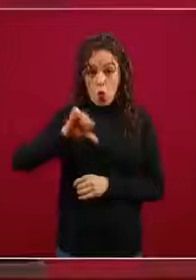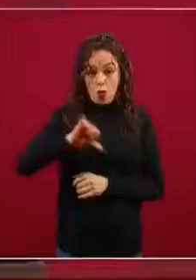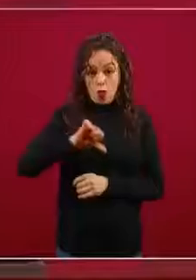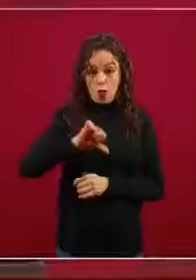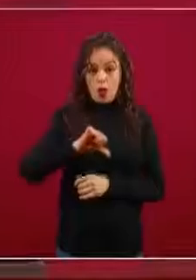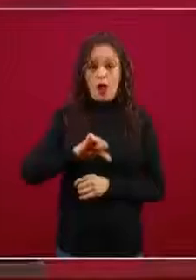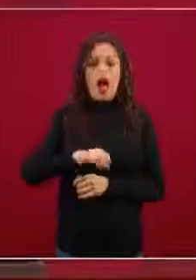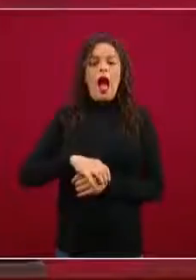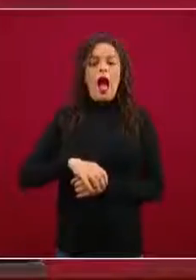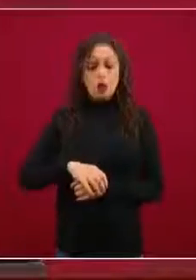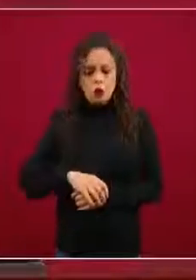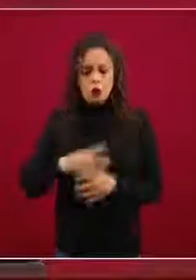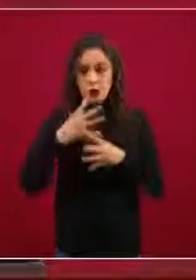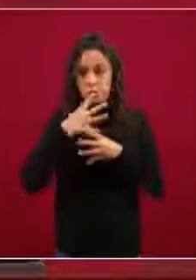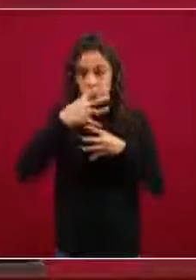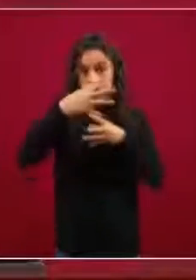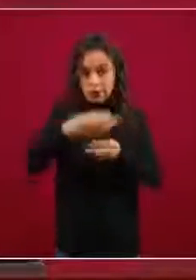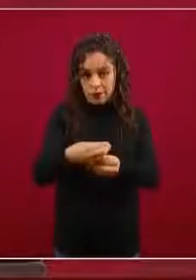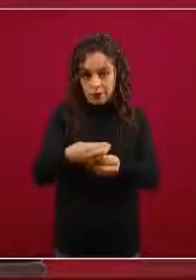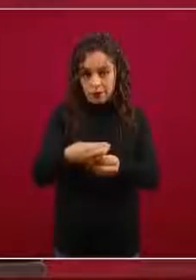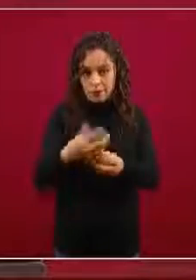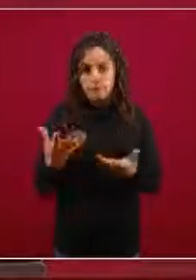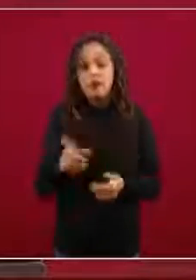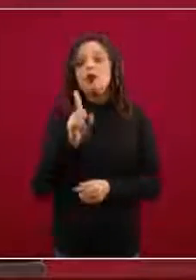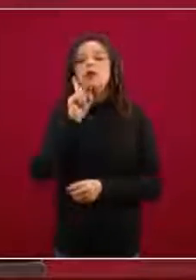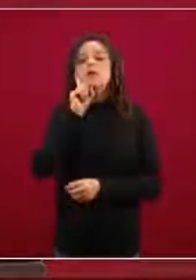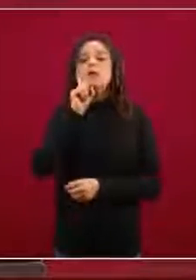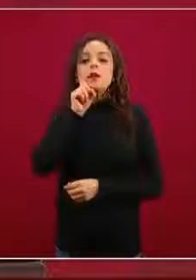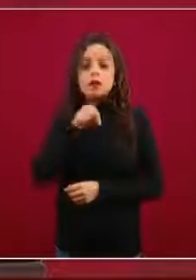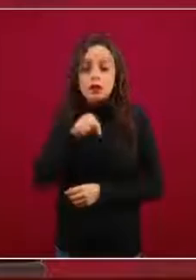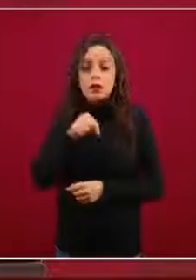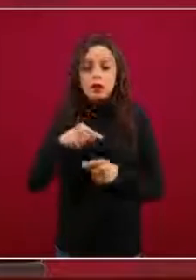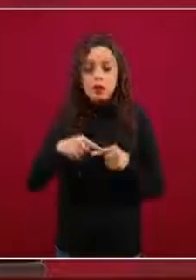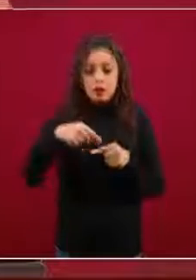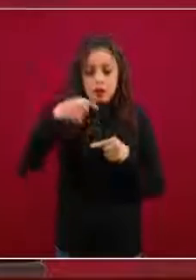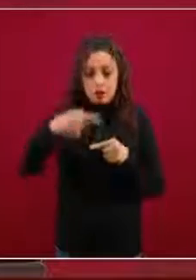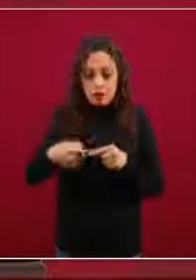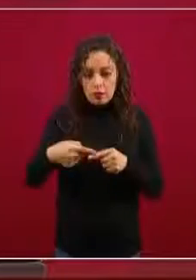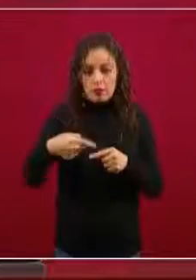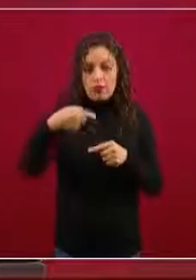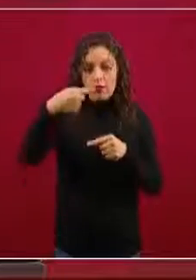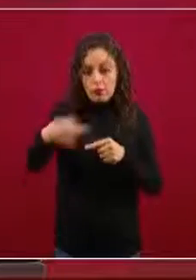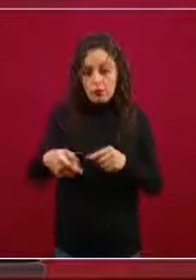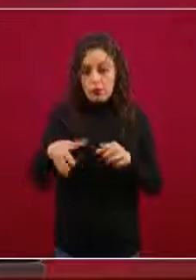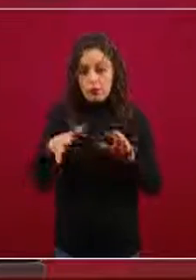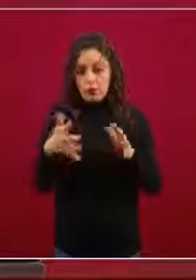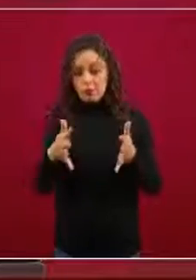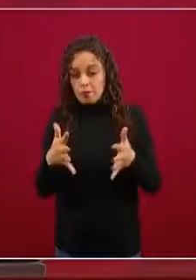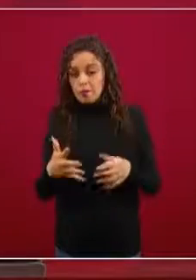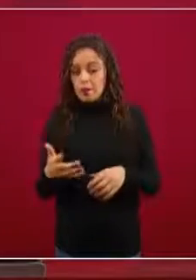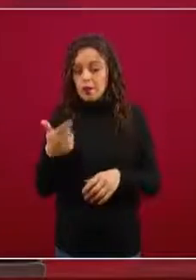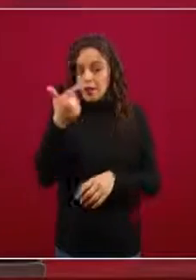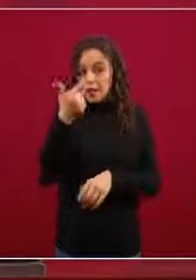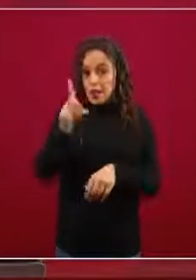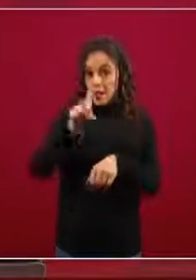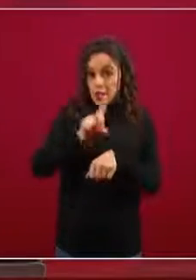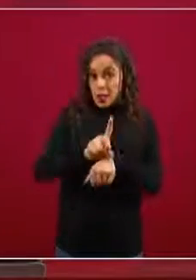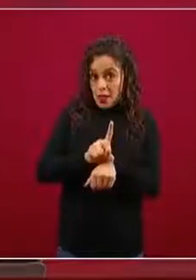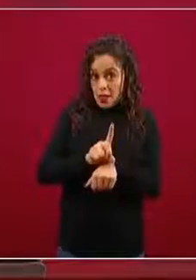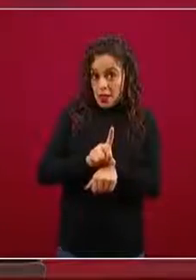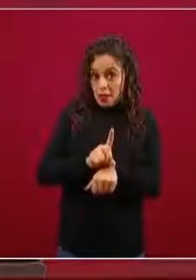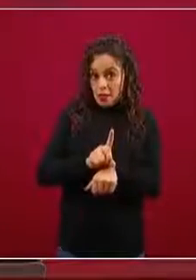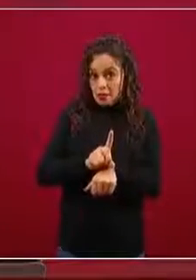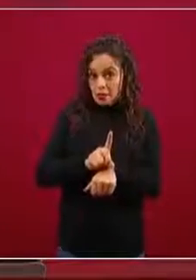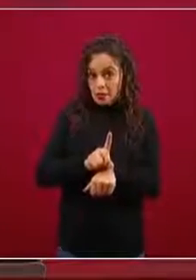mañana, es decir, hoy mismo, mañana, pasado mañana, durante aproximadamente en promedio 7 días, no